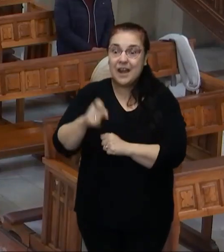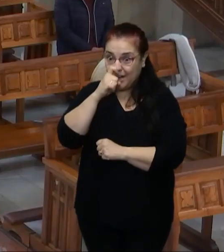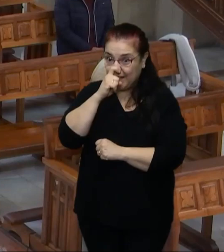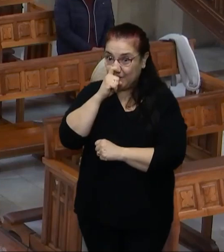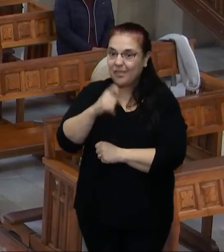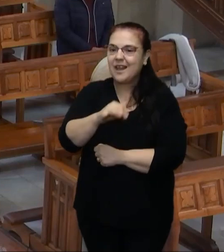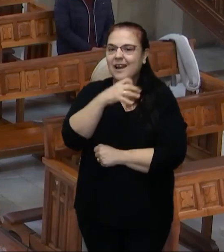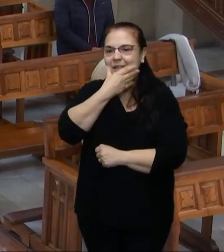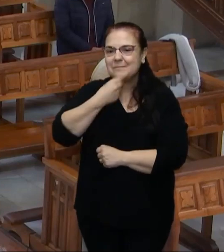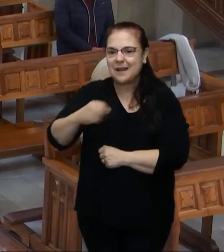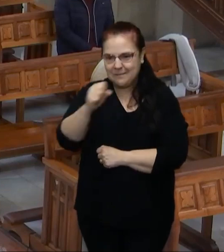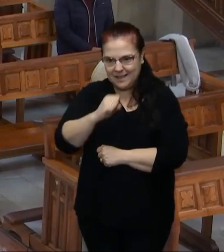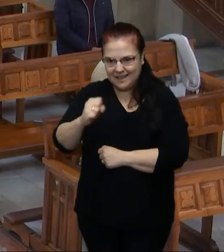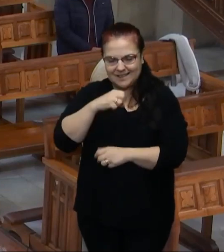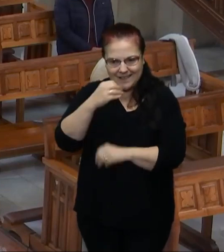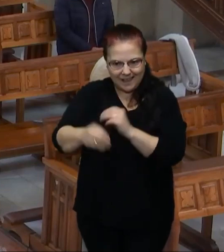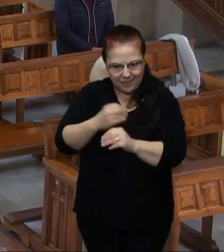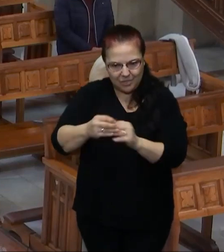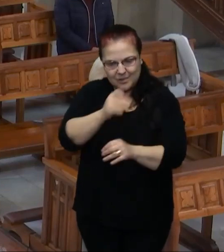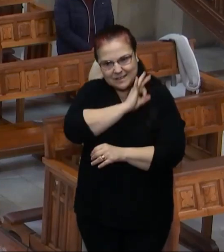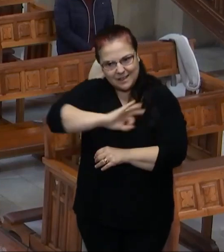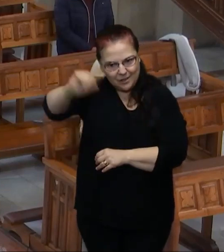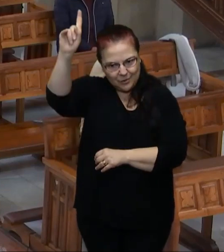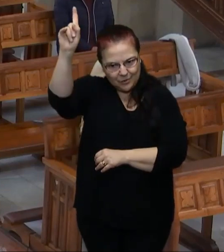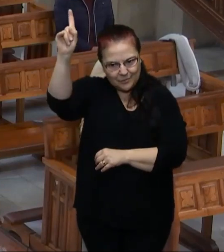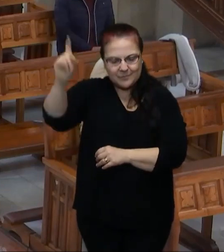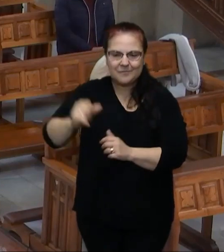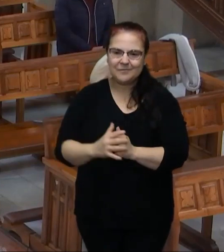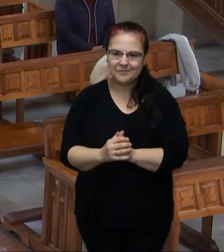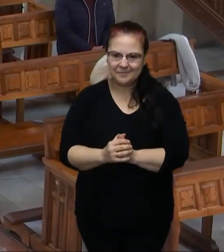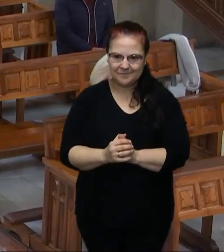Recordad las maravillas que hizo el Señor.